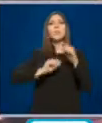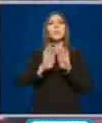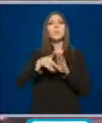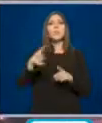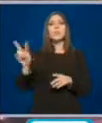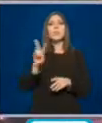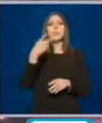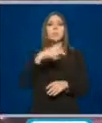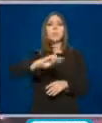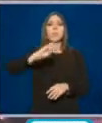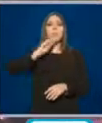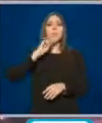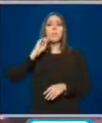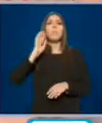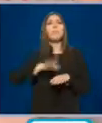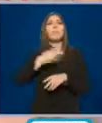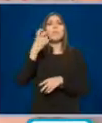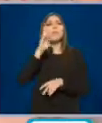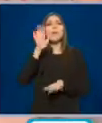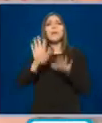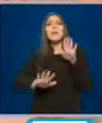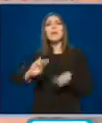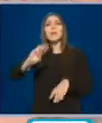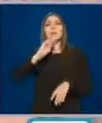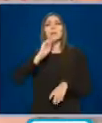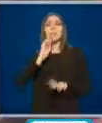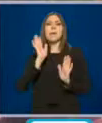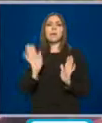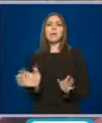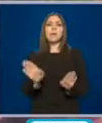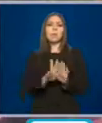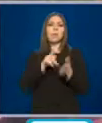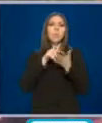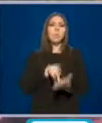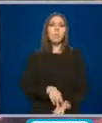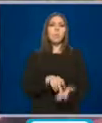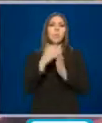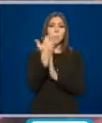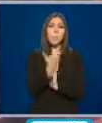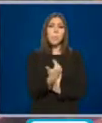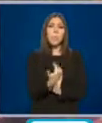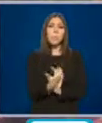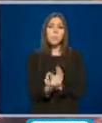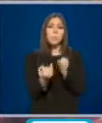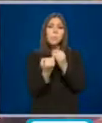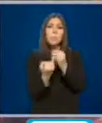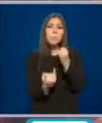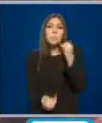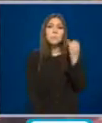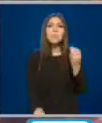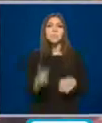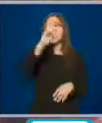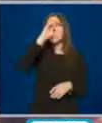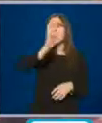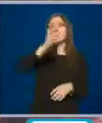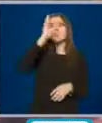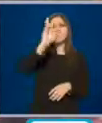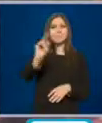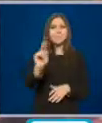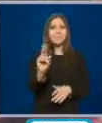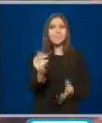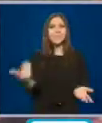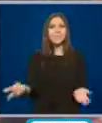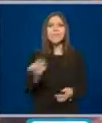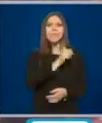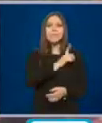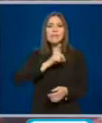de la mamá. Entonces Calcio. luego vemos mamás que están ya con un peso muy bajo. ¿Por qué? Porque se privan. Por favor, estamos amamantando, no